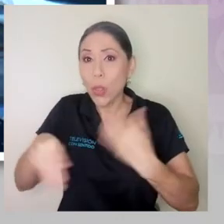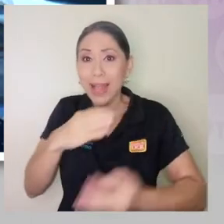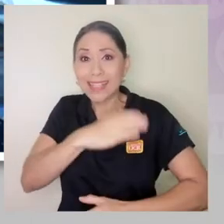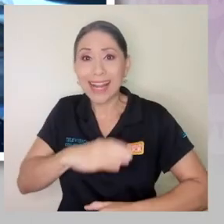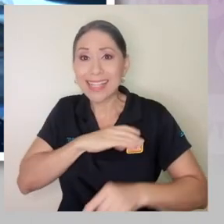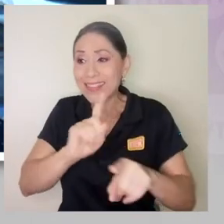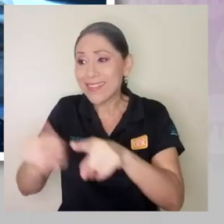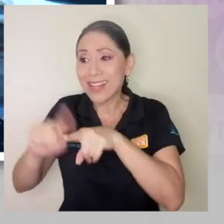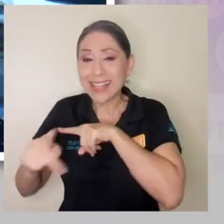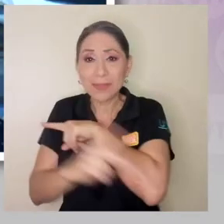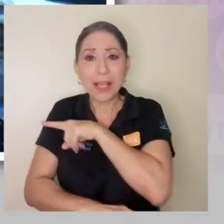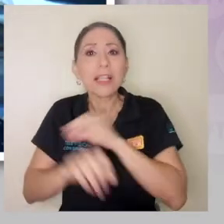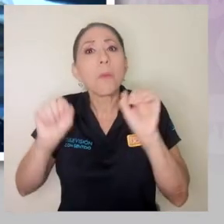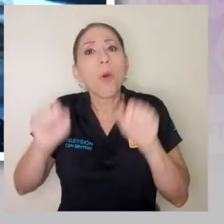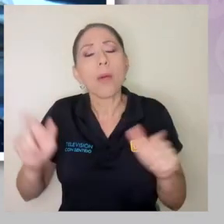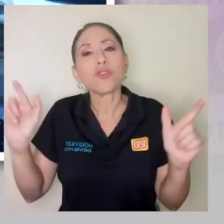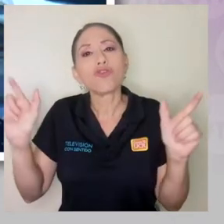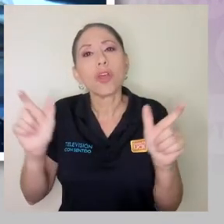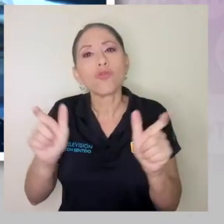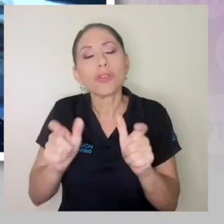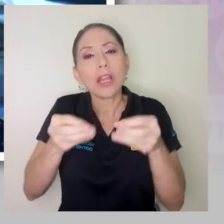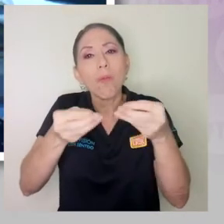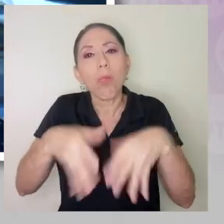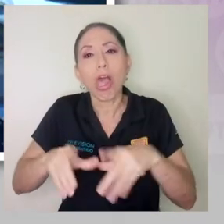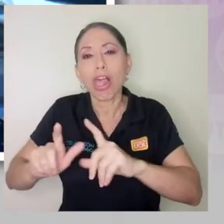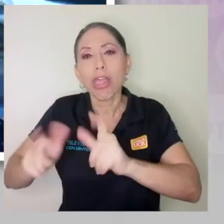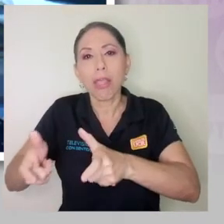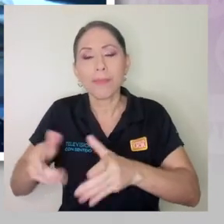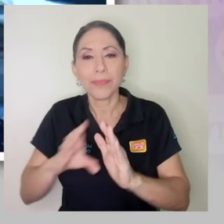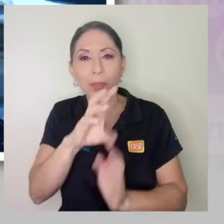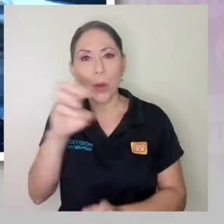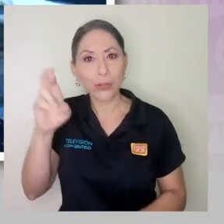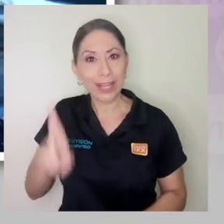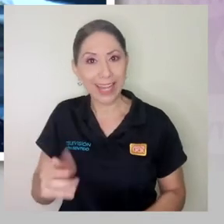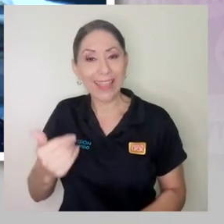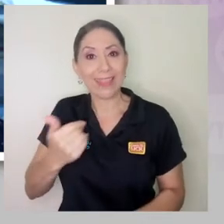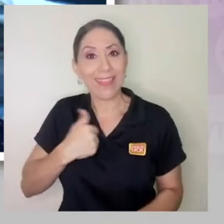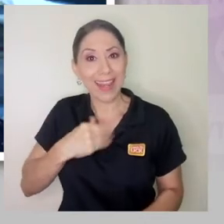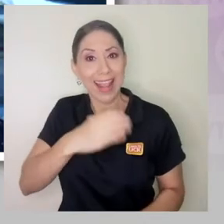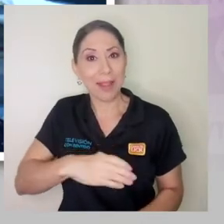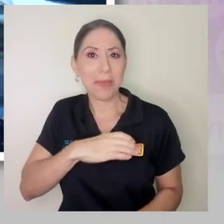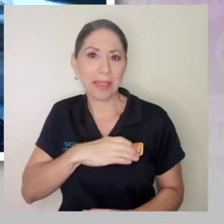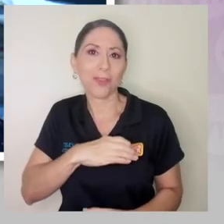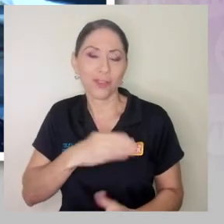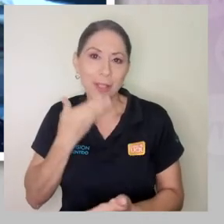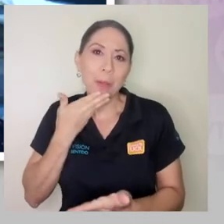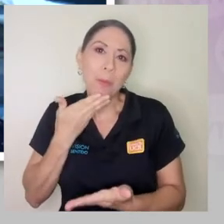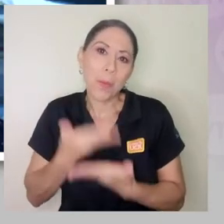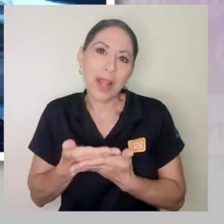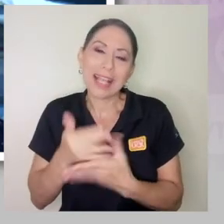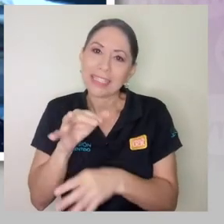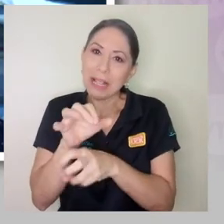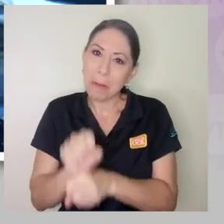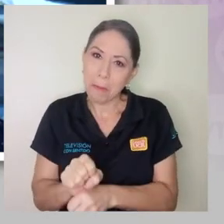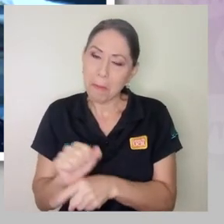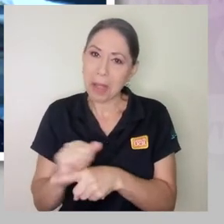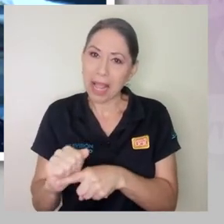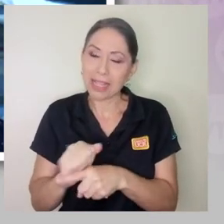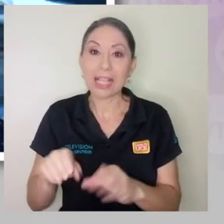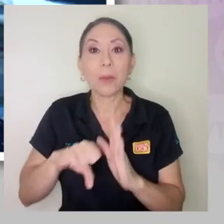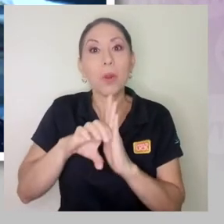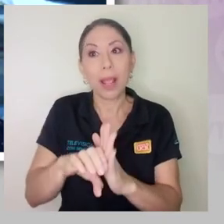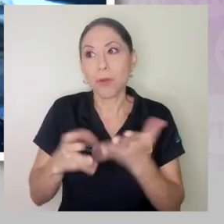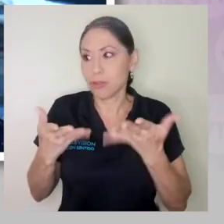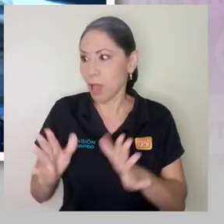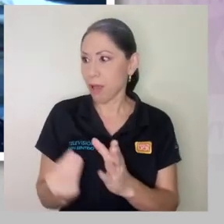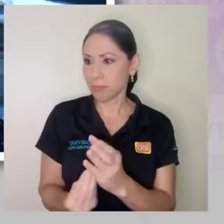sectores podamos llegar a esta meta de reducción del desperdicio. Costa Rica tiene elementos como de buenas prácticas ya, como es la constitución de